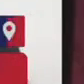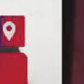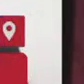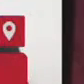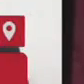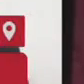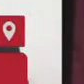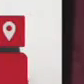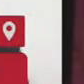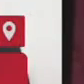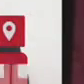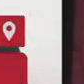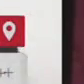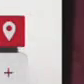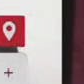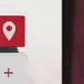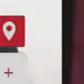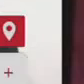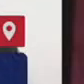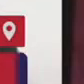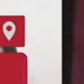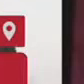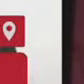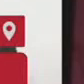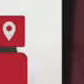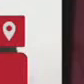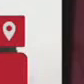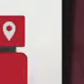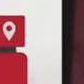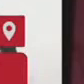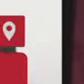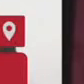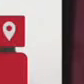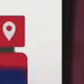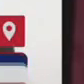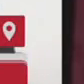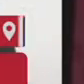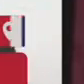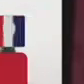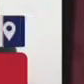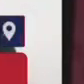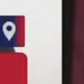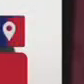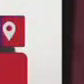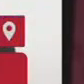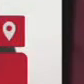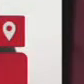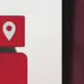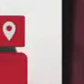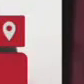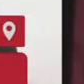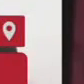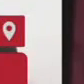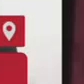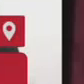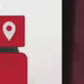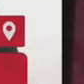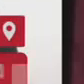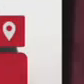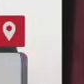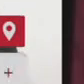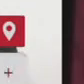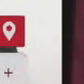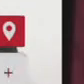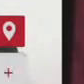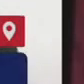La Corte le tuvo que acompañar y presentó también el cambio de los miembros de la Corte y uno por cada miembro de la Corte que estaba de Estados Unidos. Presentó